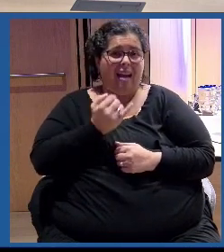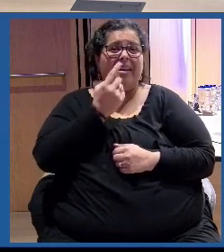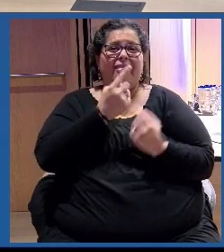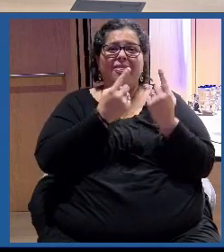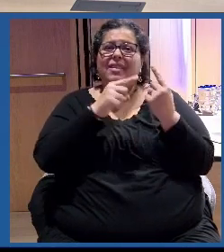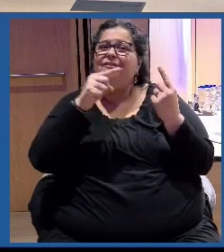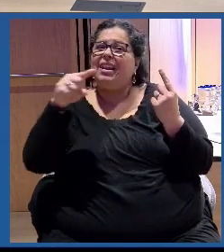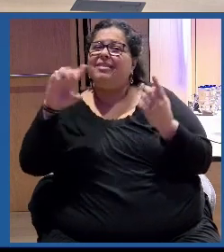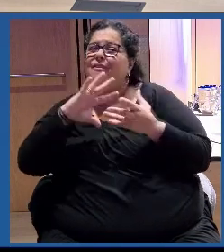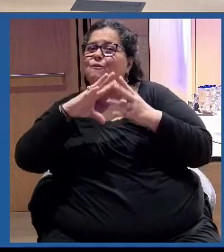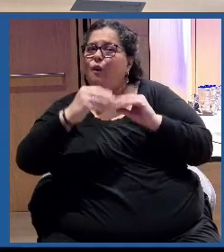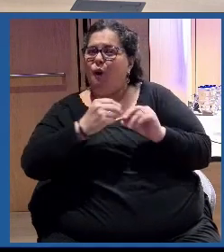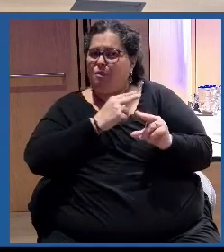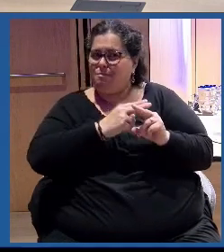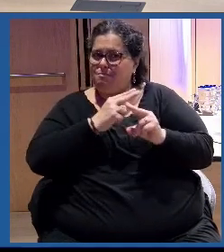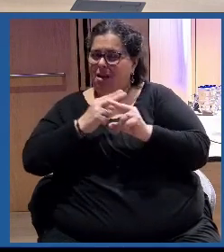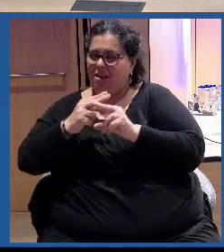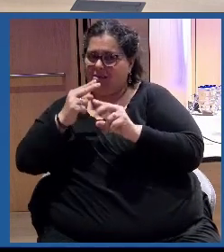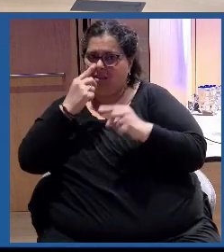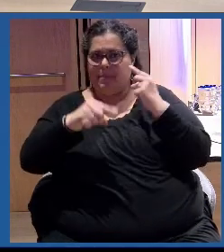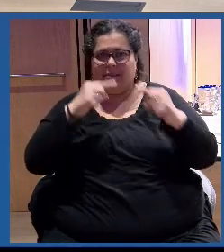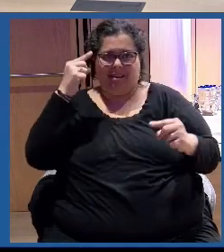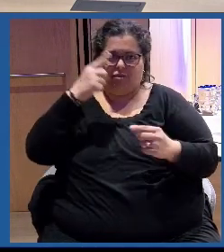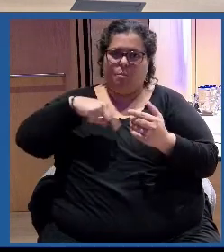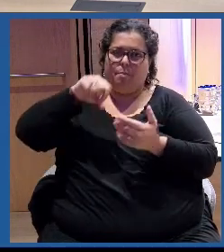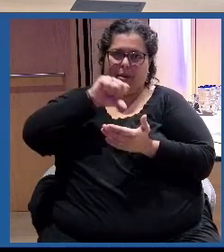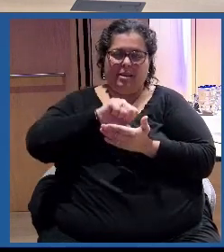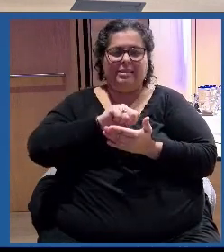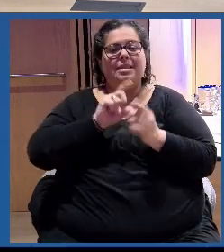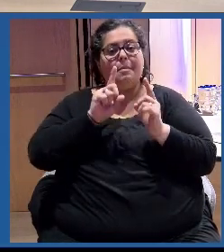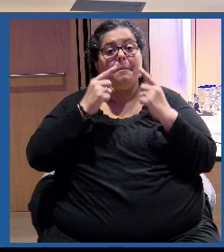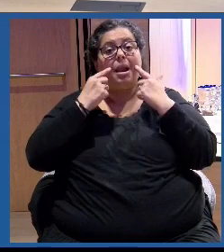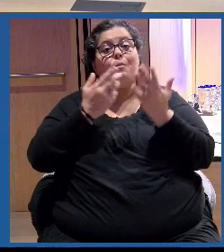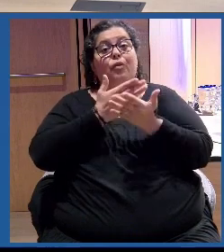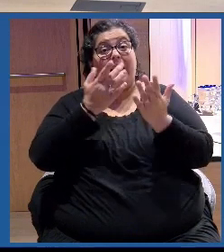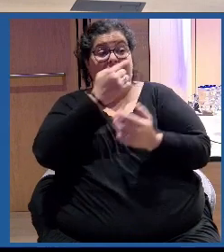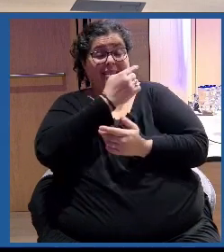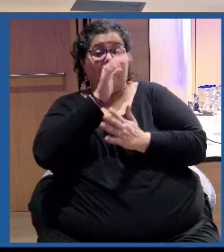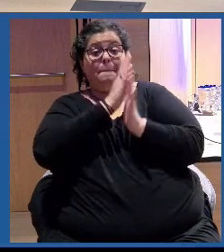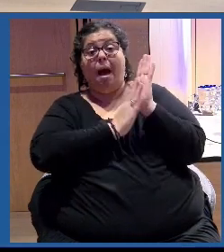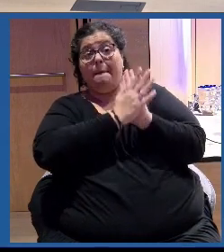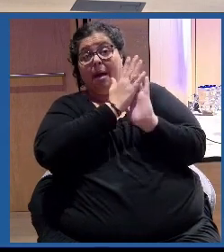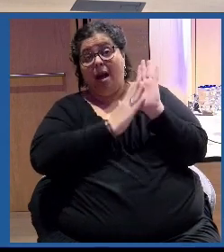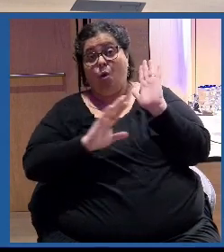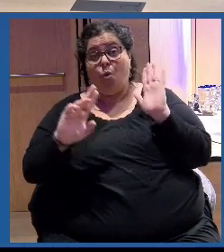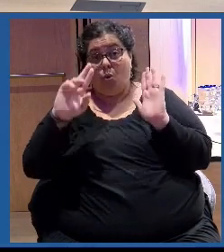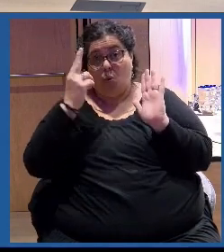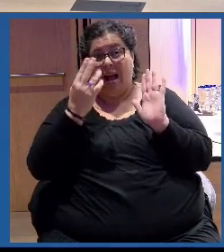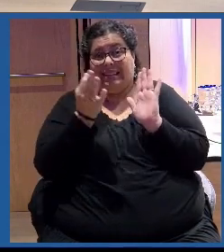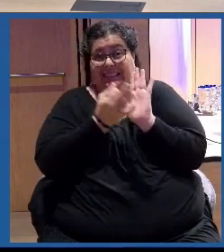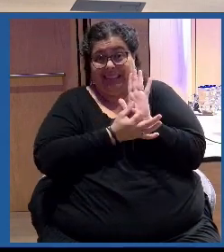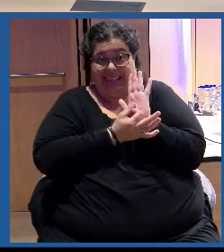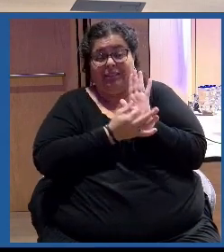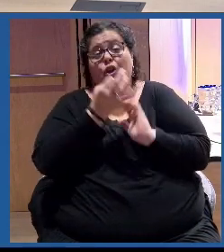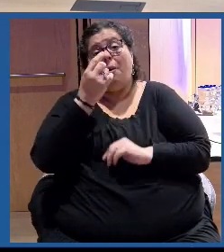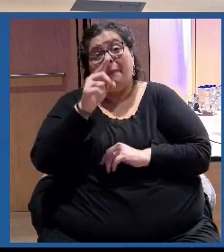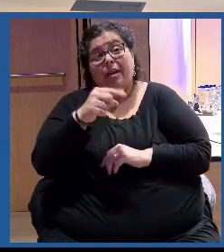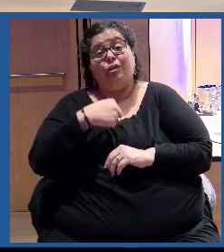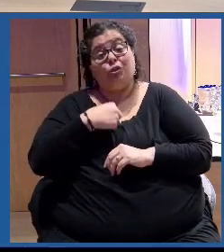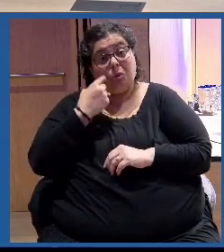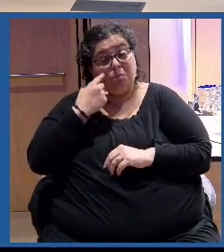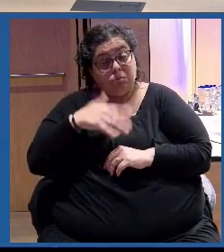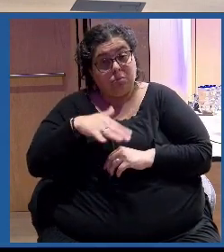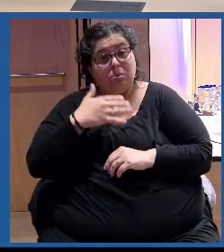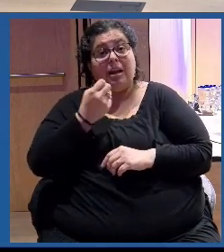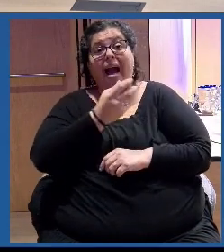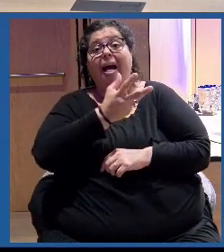según el país. Bien, para mostrar, este es el mapa de nuestro país. Nosotros, bien chiquitos como somos, me llamó la atención la cantidad